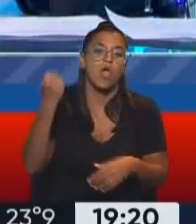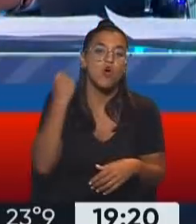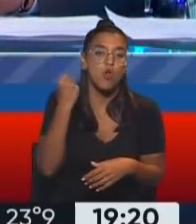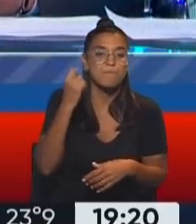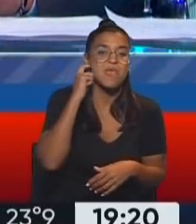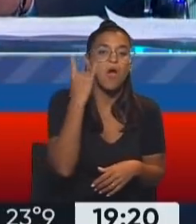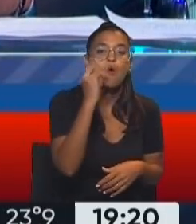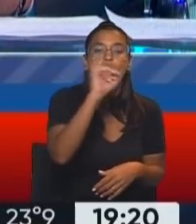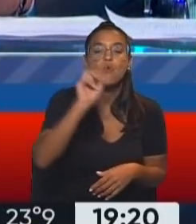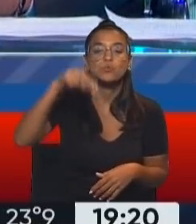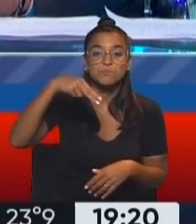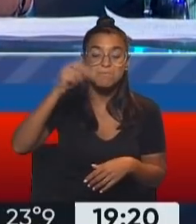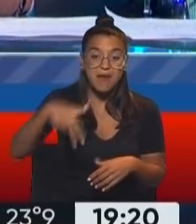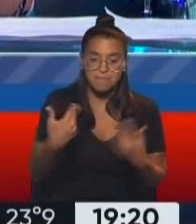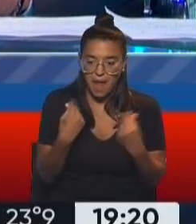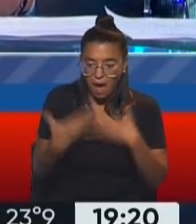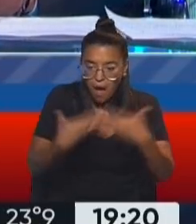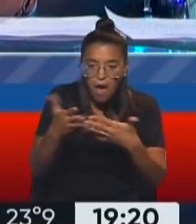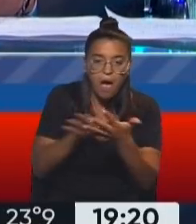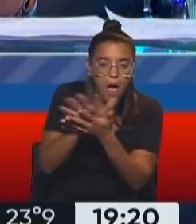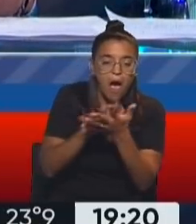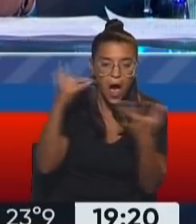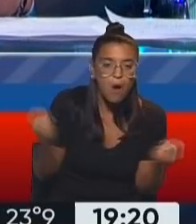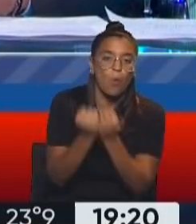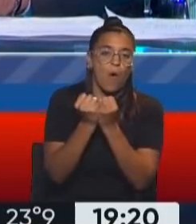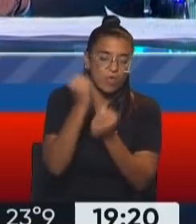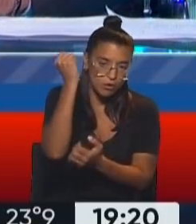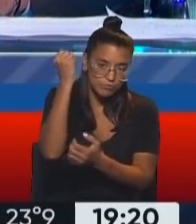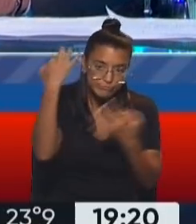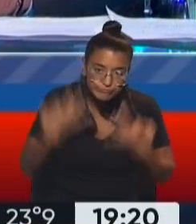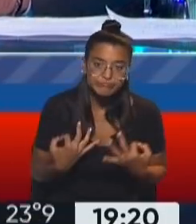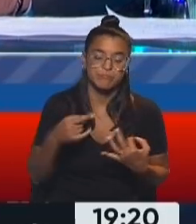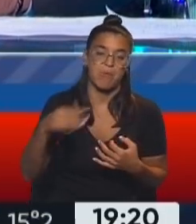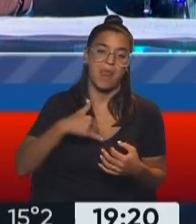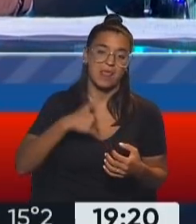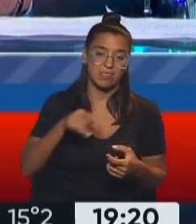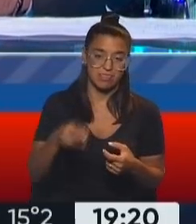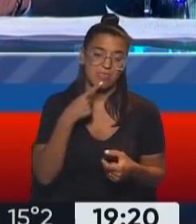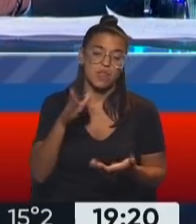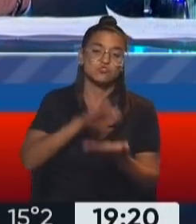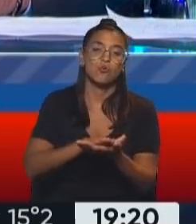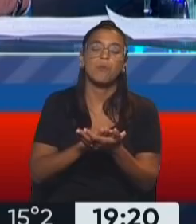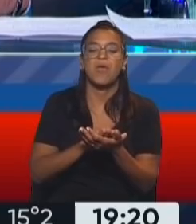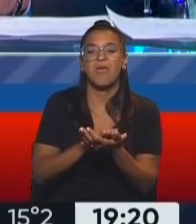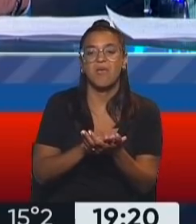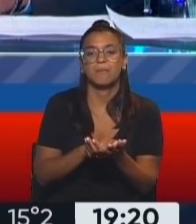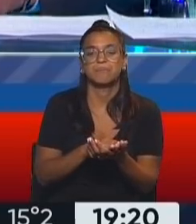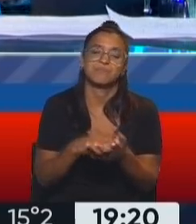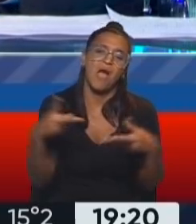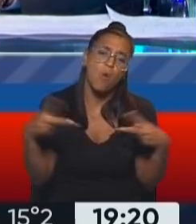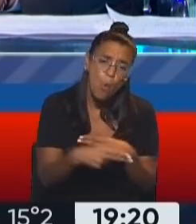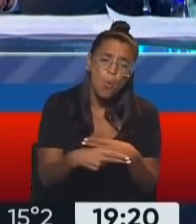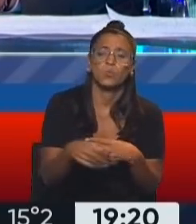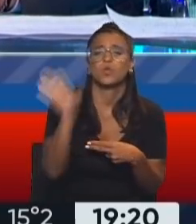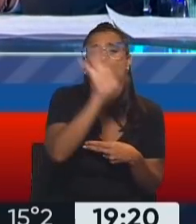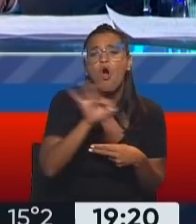hora de avanzar hacia un acuerdo aceptable para la Argentina en términos sobre todo de ajustes o en